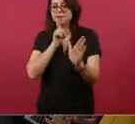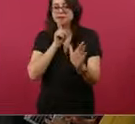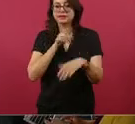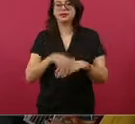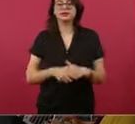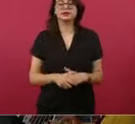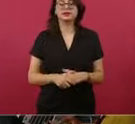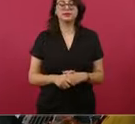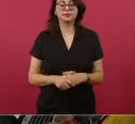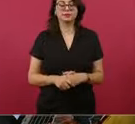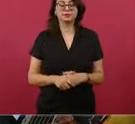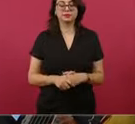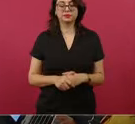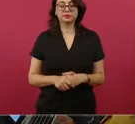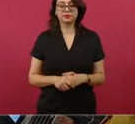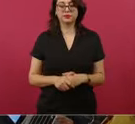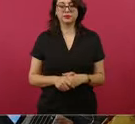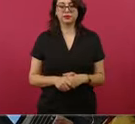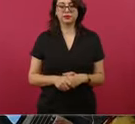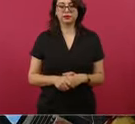encuesta?